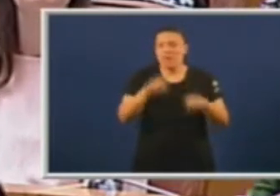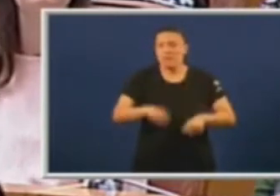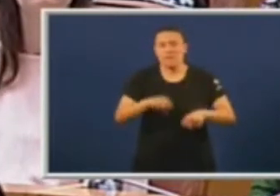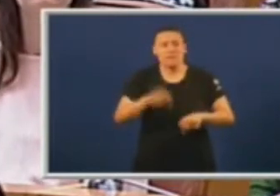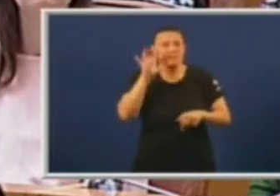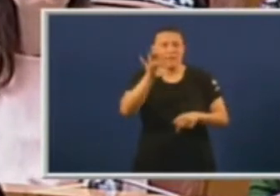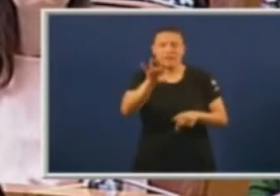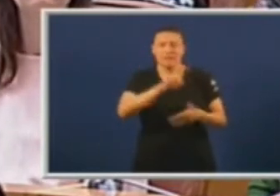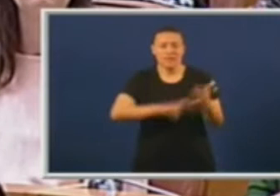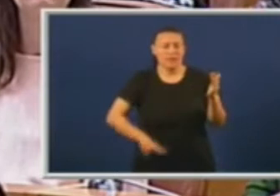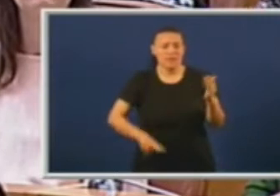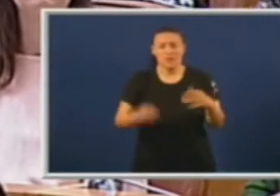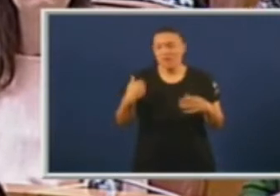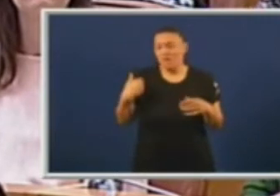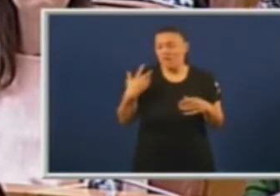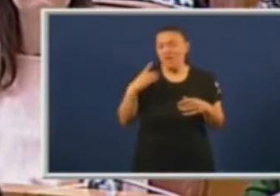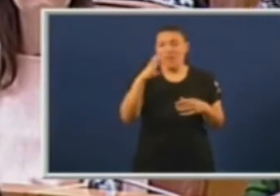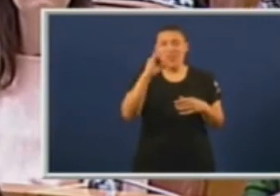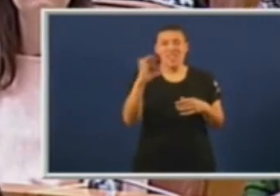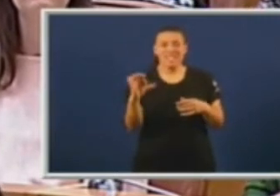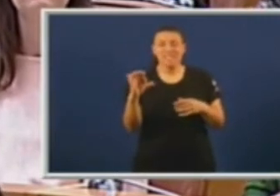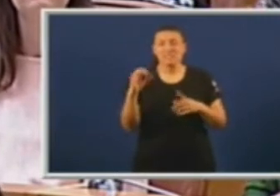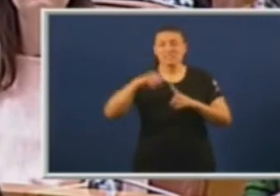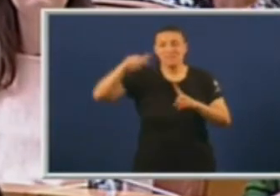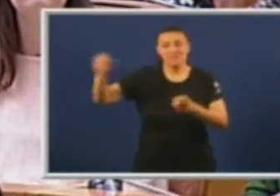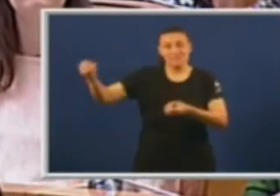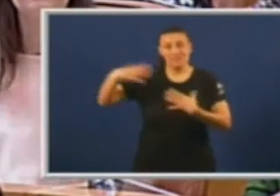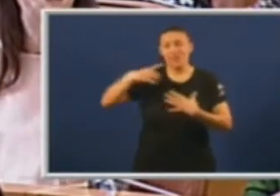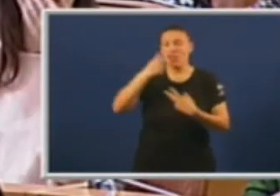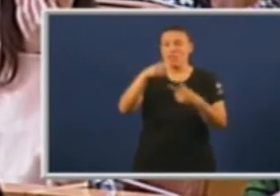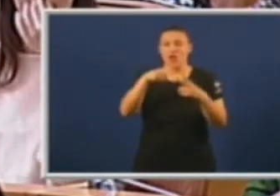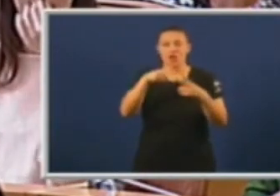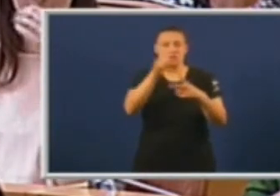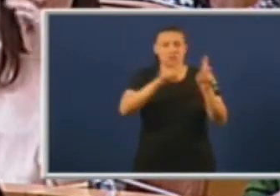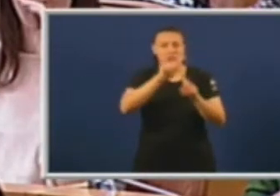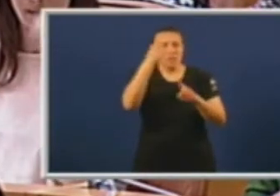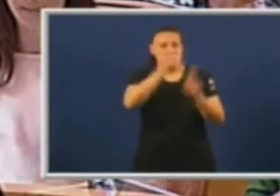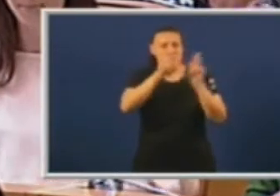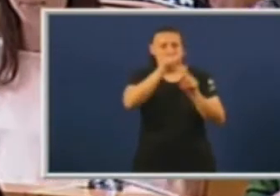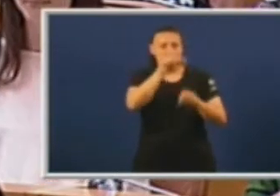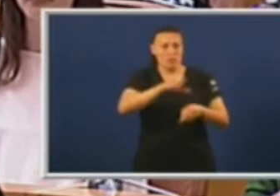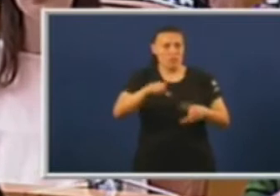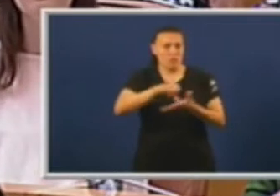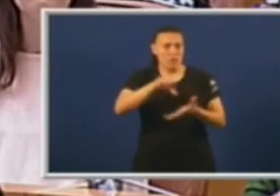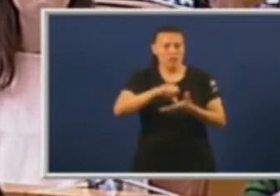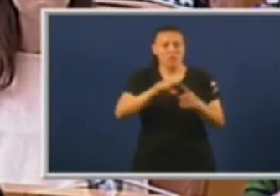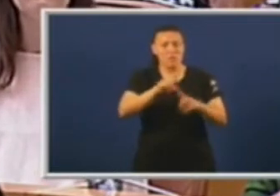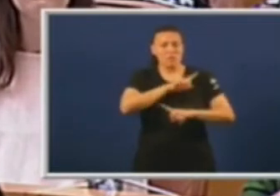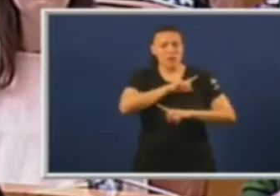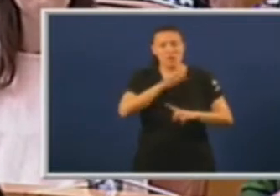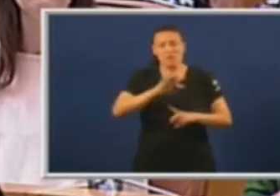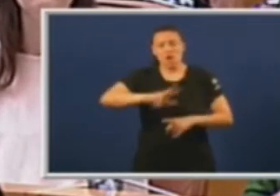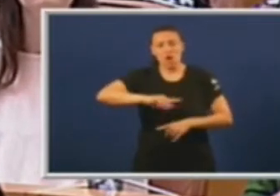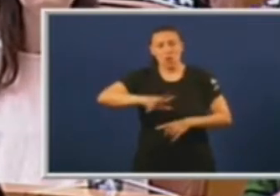pero onte o barómetro do CIS tamén nos sinalaba dúas das principais preocupacións que teñen os cidadáns: o paro e a